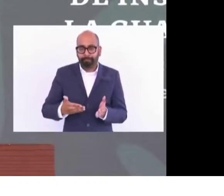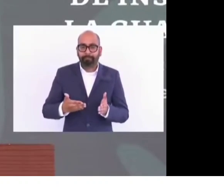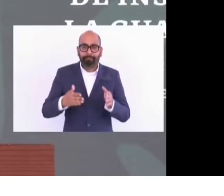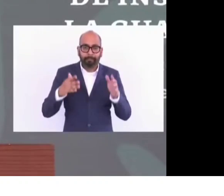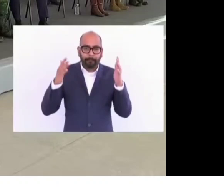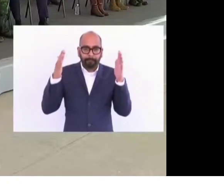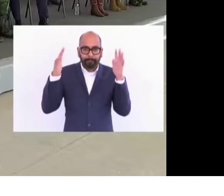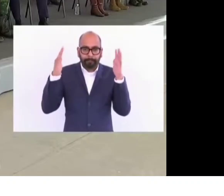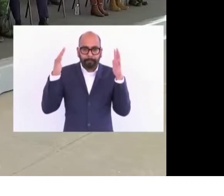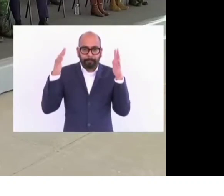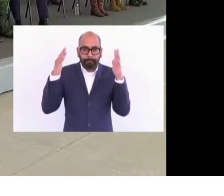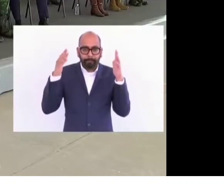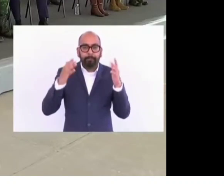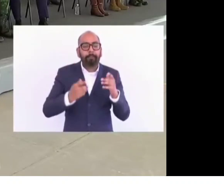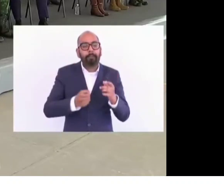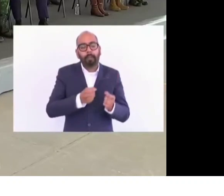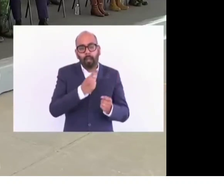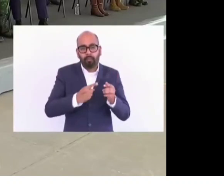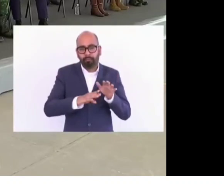sus carros.